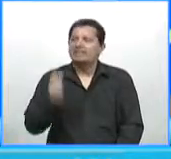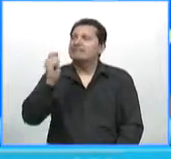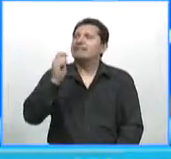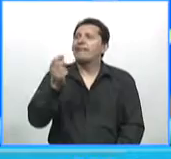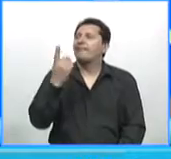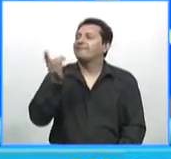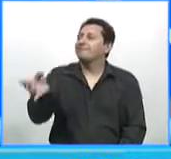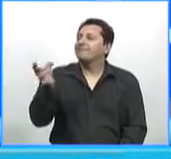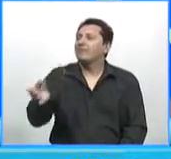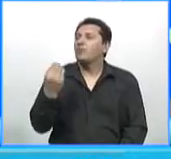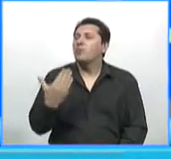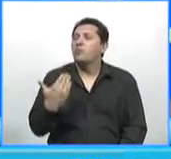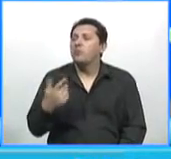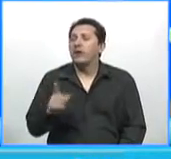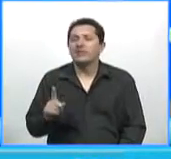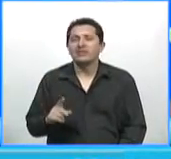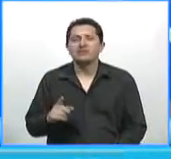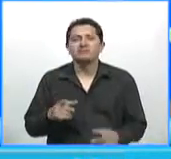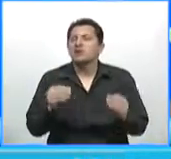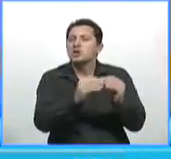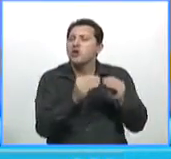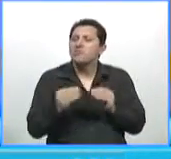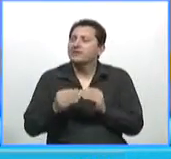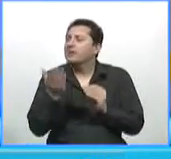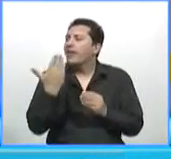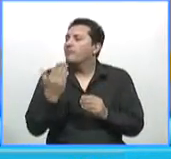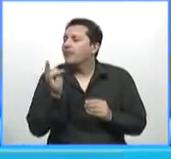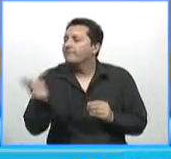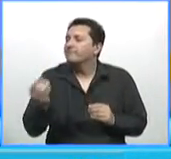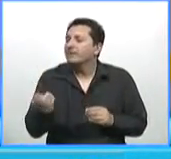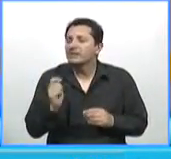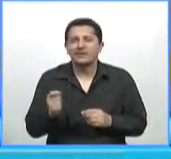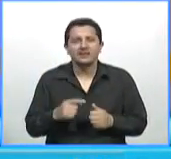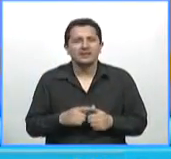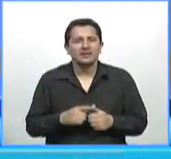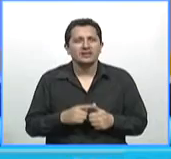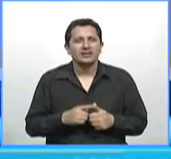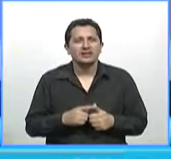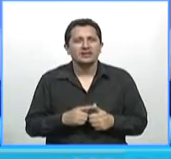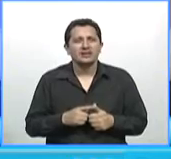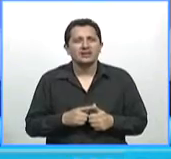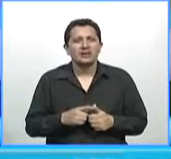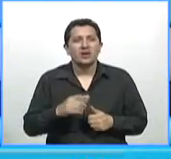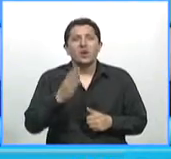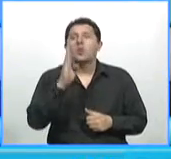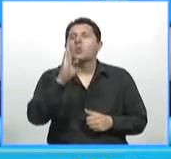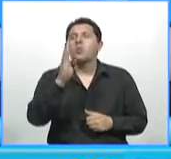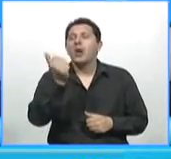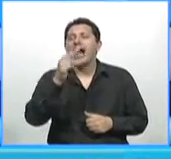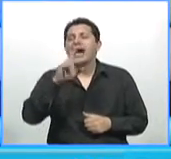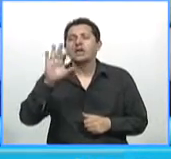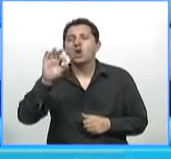amedrentar de pronto en una anécdota? Flora Viv. ¿Noel Barrio Nuevo? También.